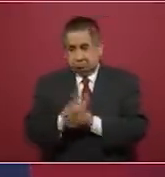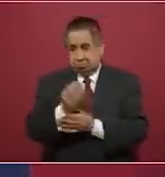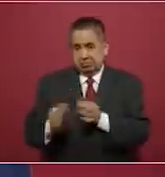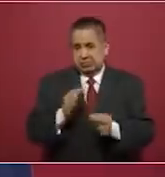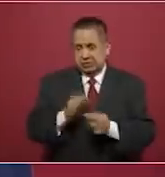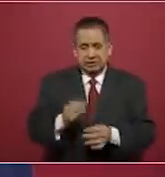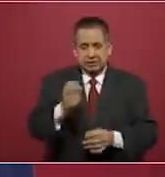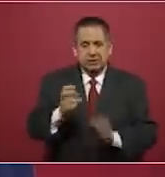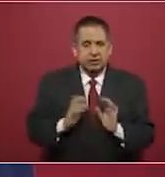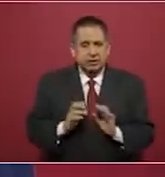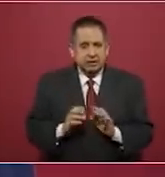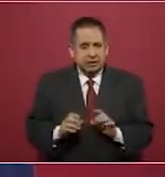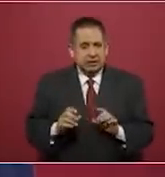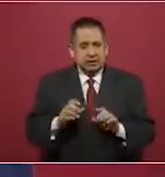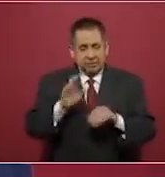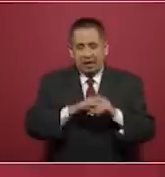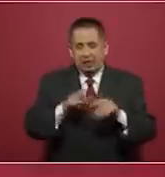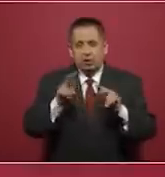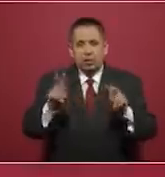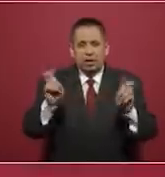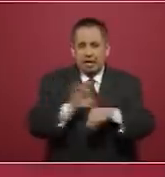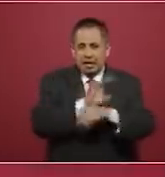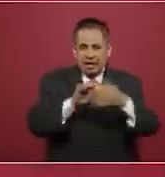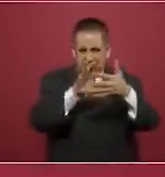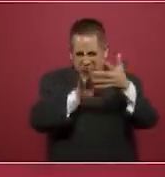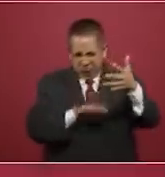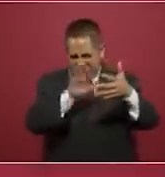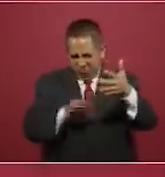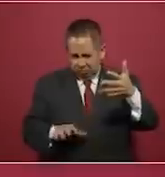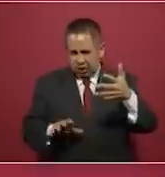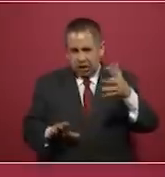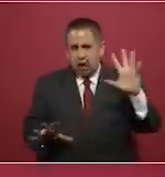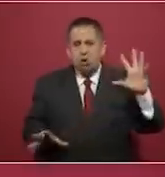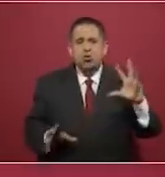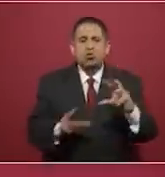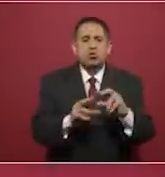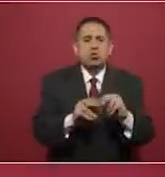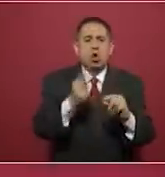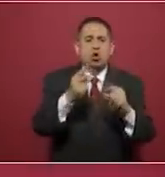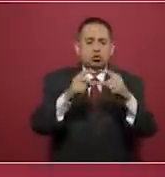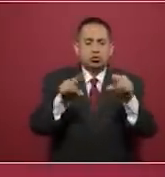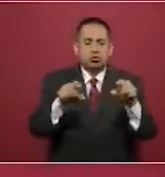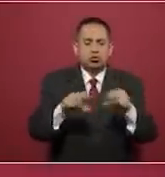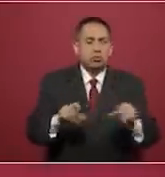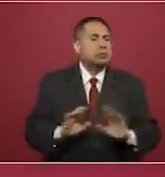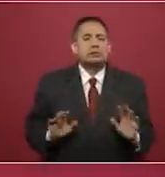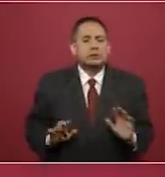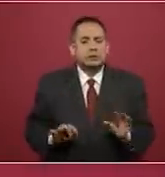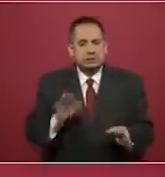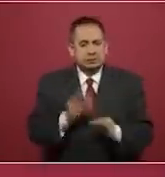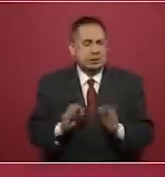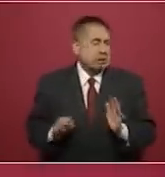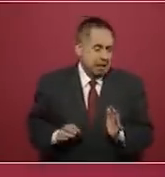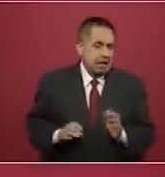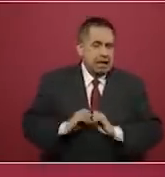ese capítulo extenso se redujo a dos párrafos que